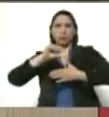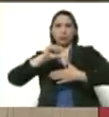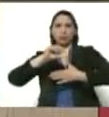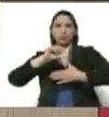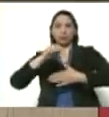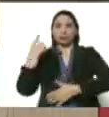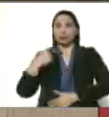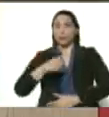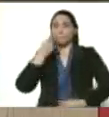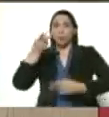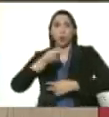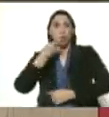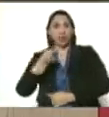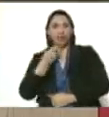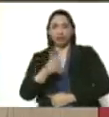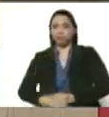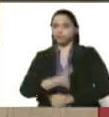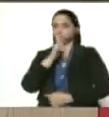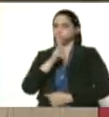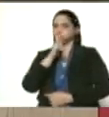han tenido una política realmente